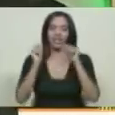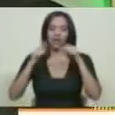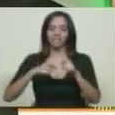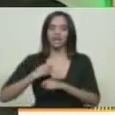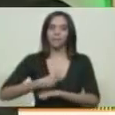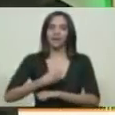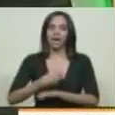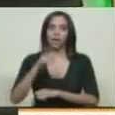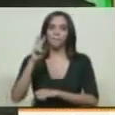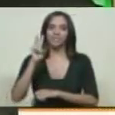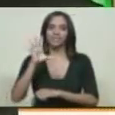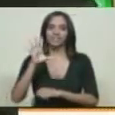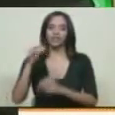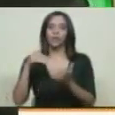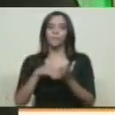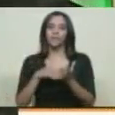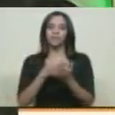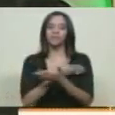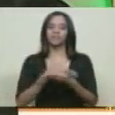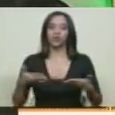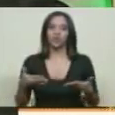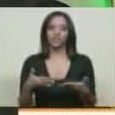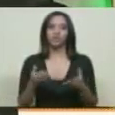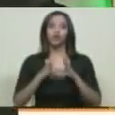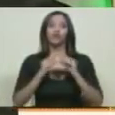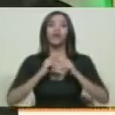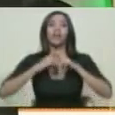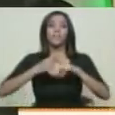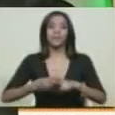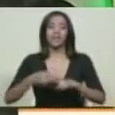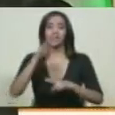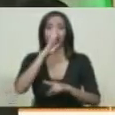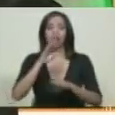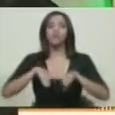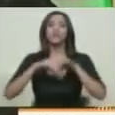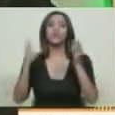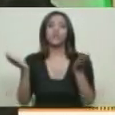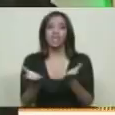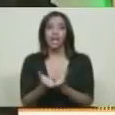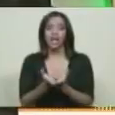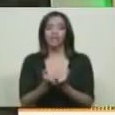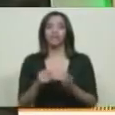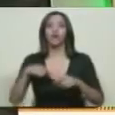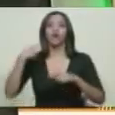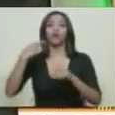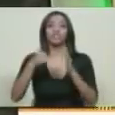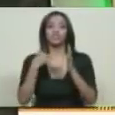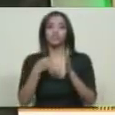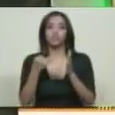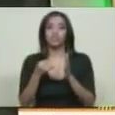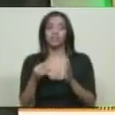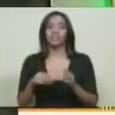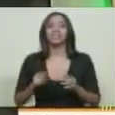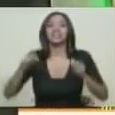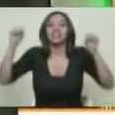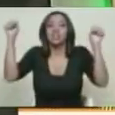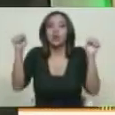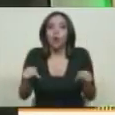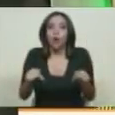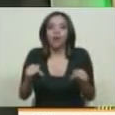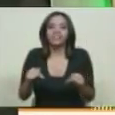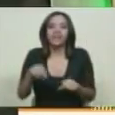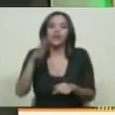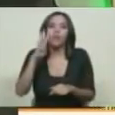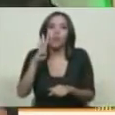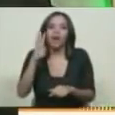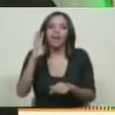millones con todos los créditos que ha dado el Banco Mundial, le han dado otras instituciones, además del FMI, y hoy están en